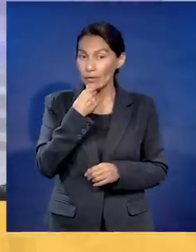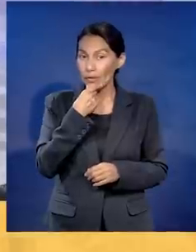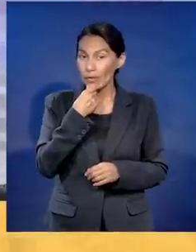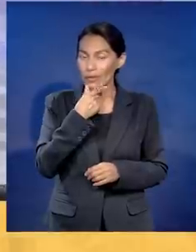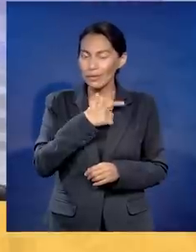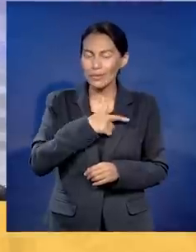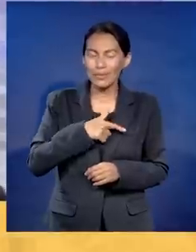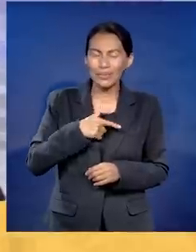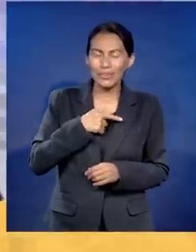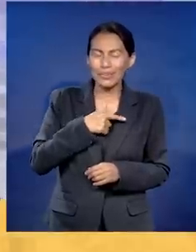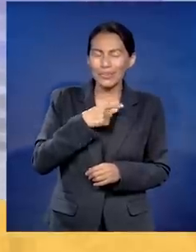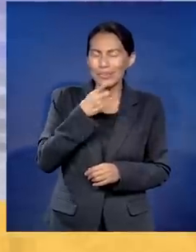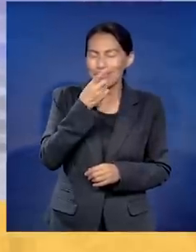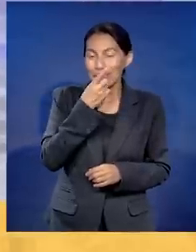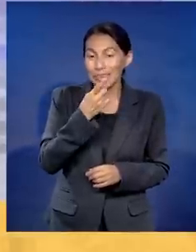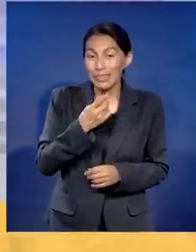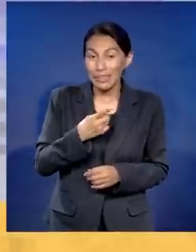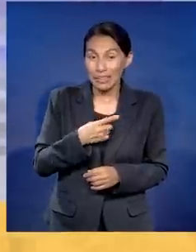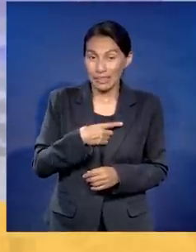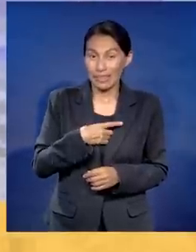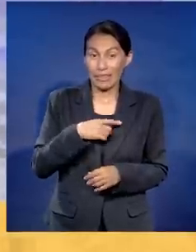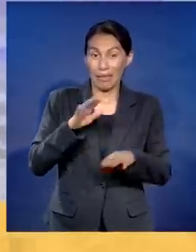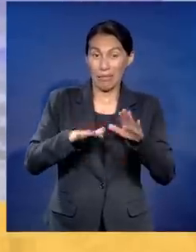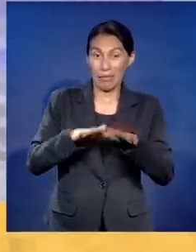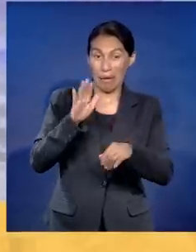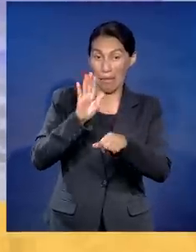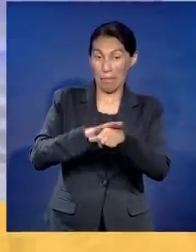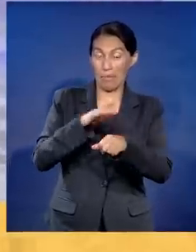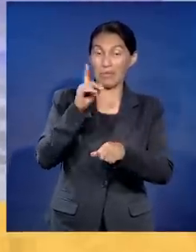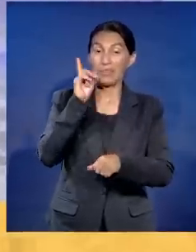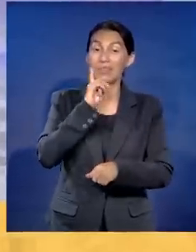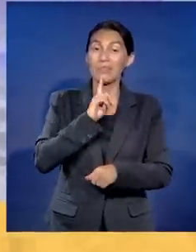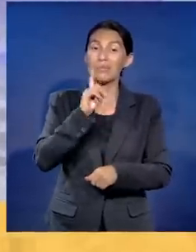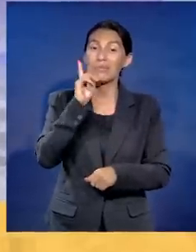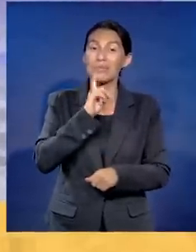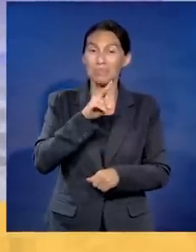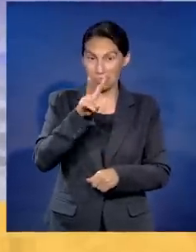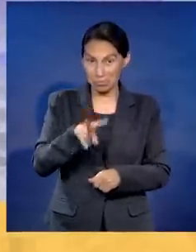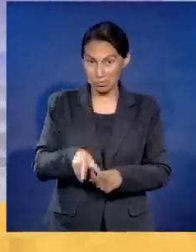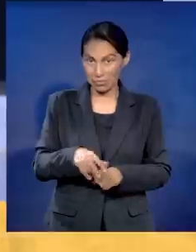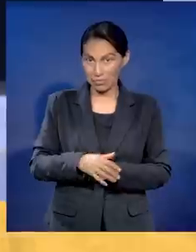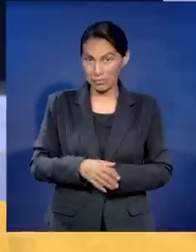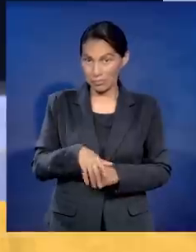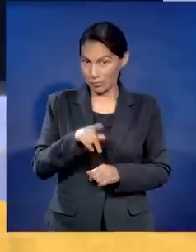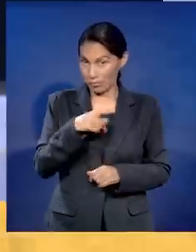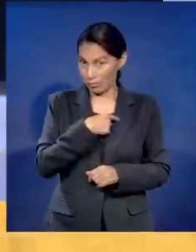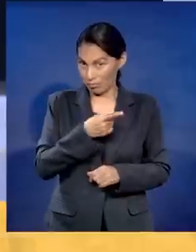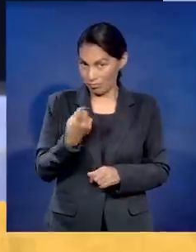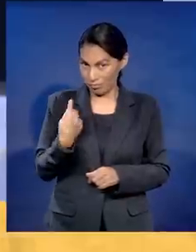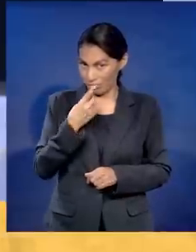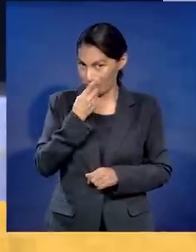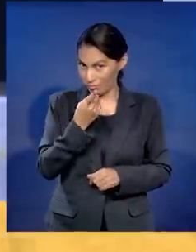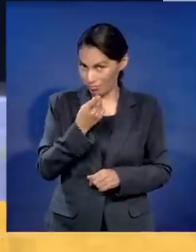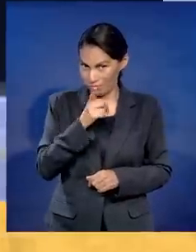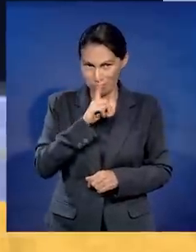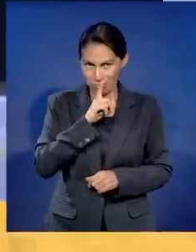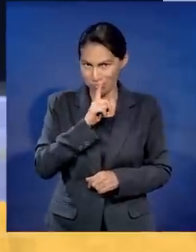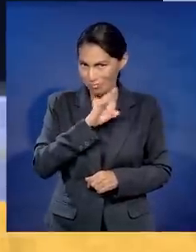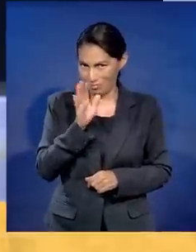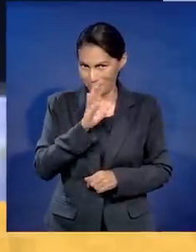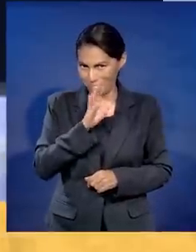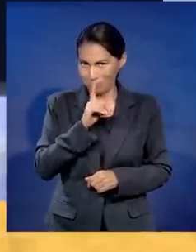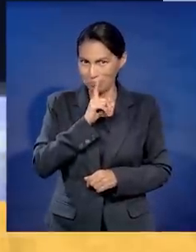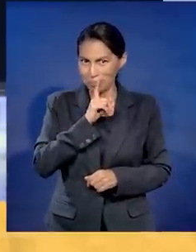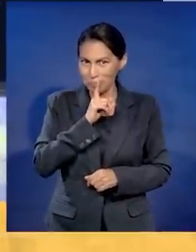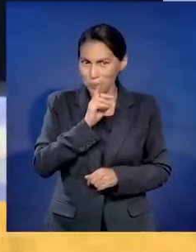eso. A los hombres nos encanta que nos echen flores. Y a veces somos hasta más vanidosos y necesitados que ustedes, pero